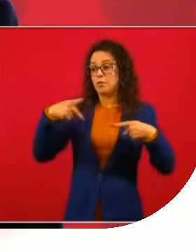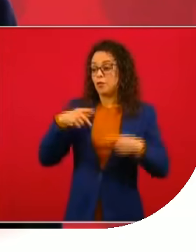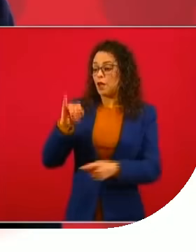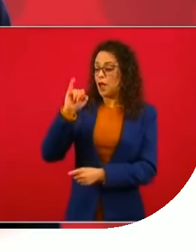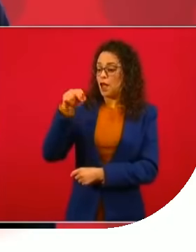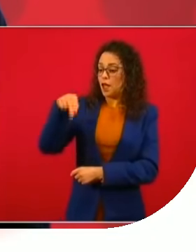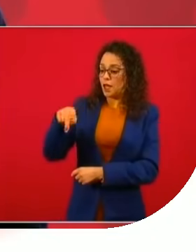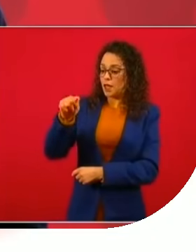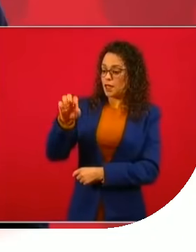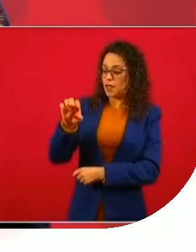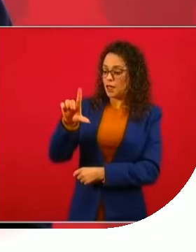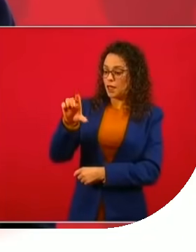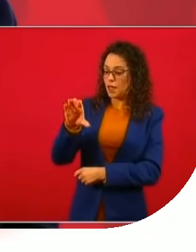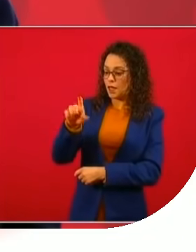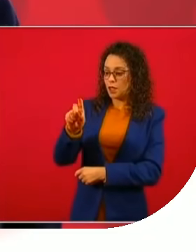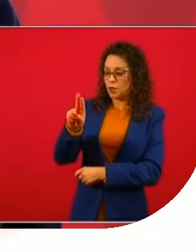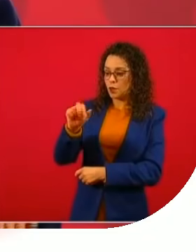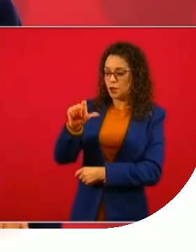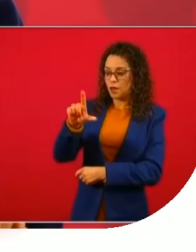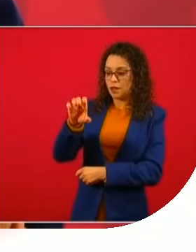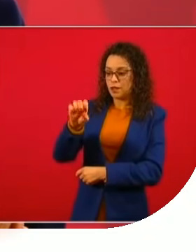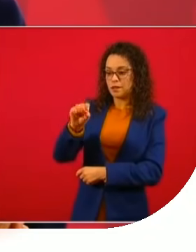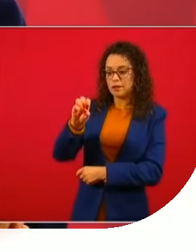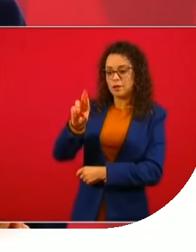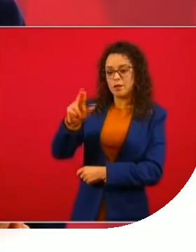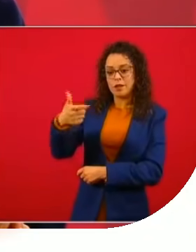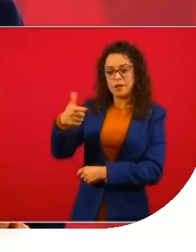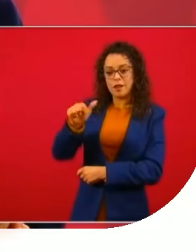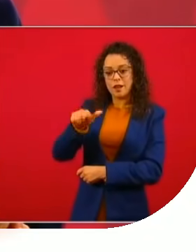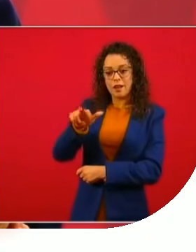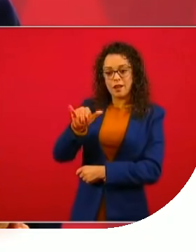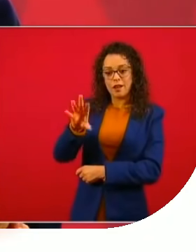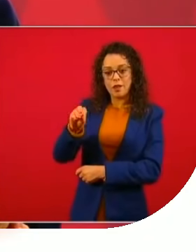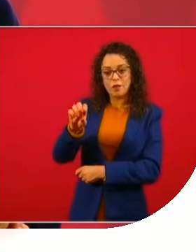que guardaron silencio,